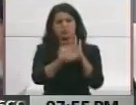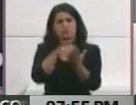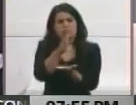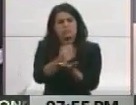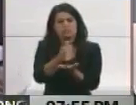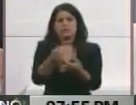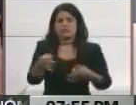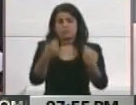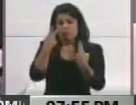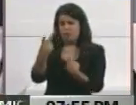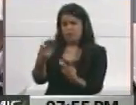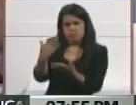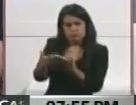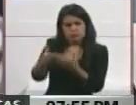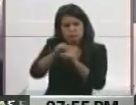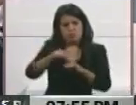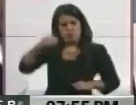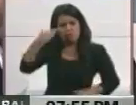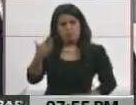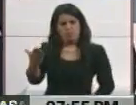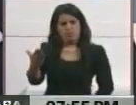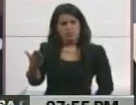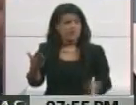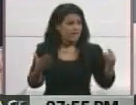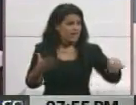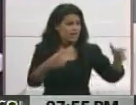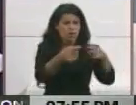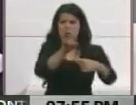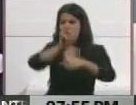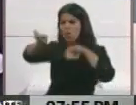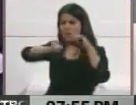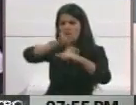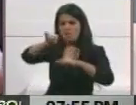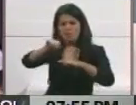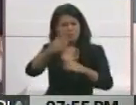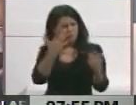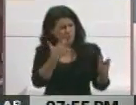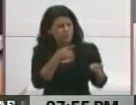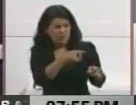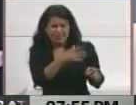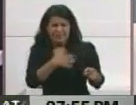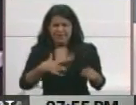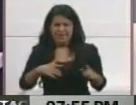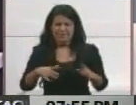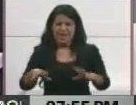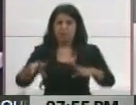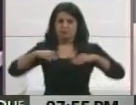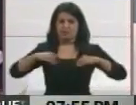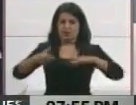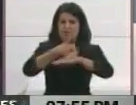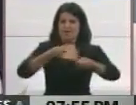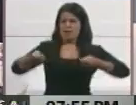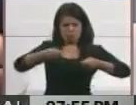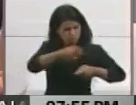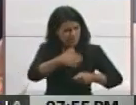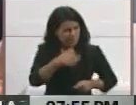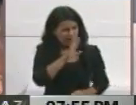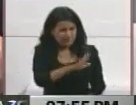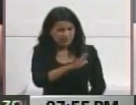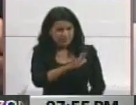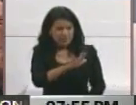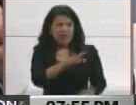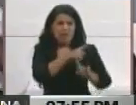de esa manera pretenden aspiran anhelan algún día gobernar pero gobernar con quién con los